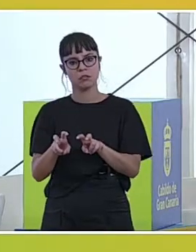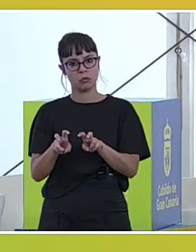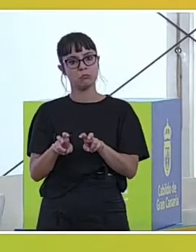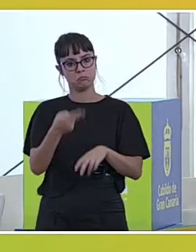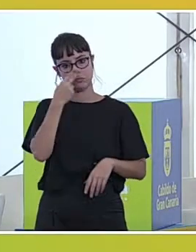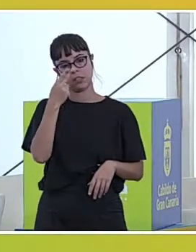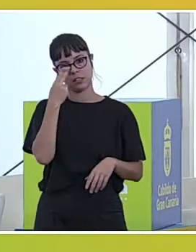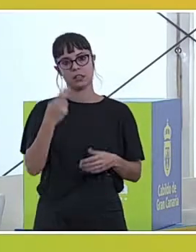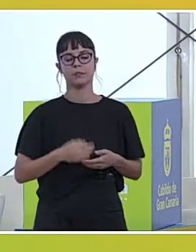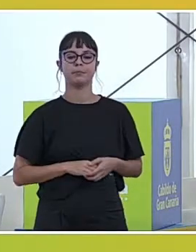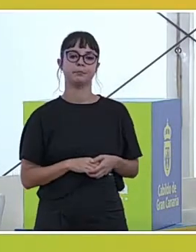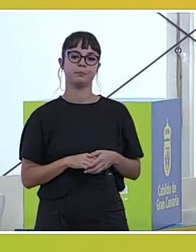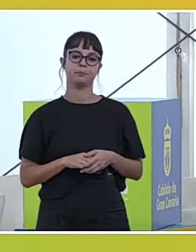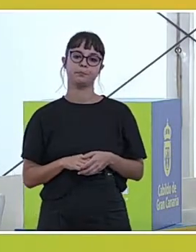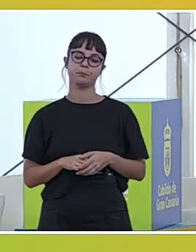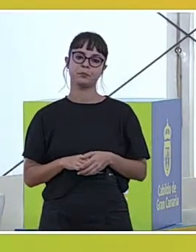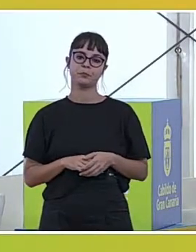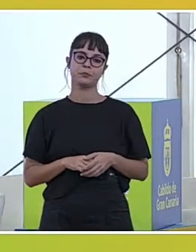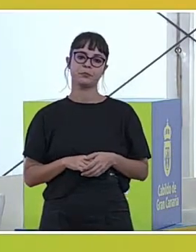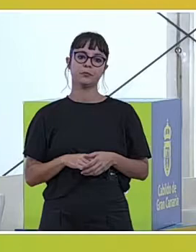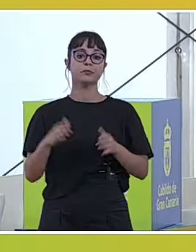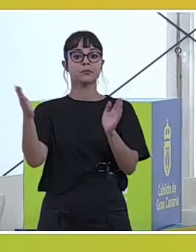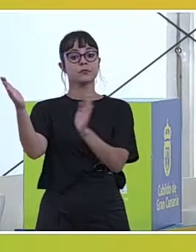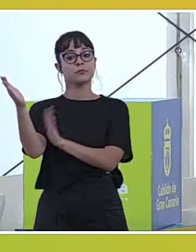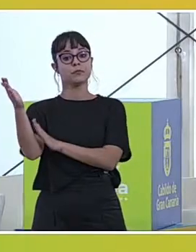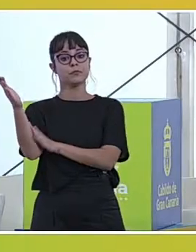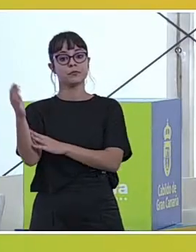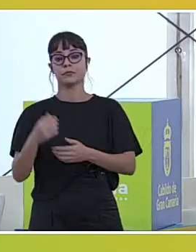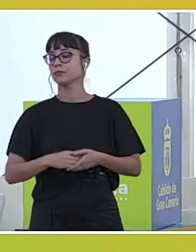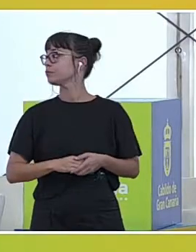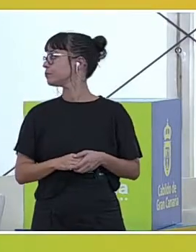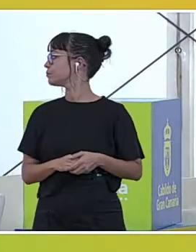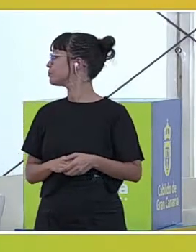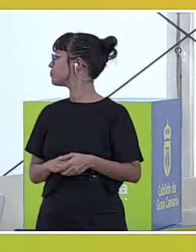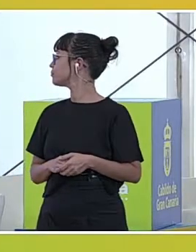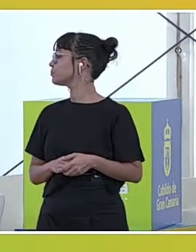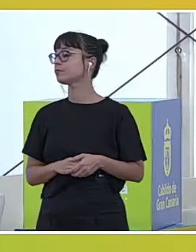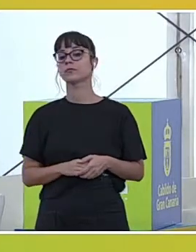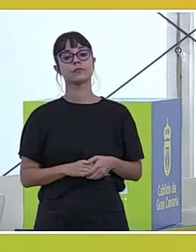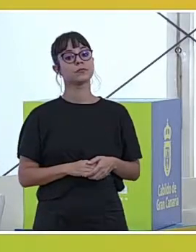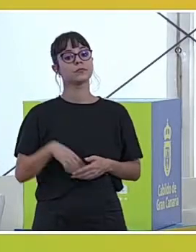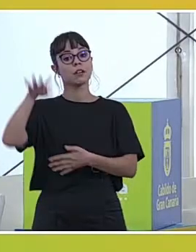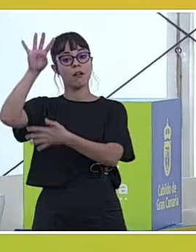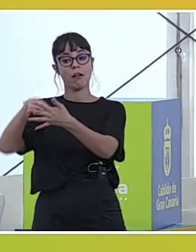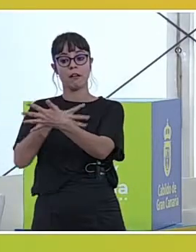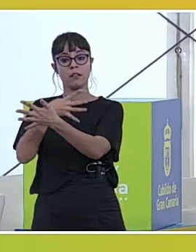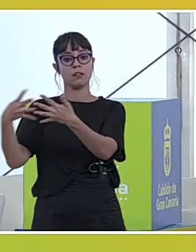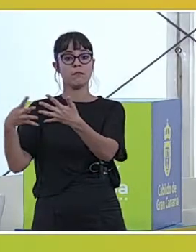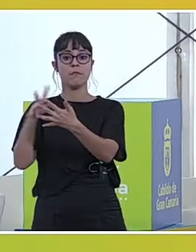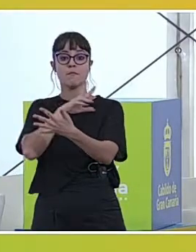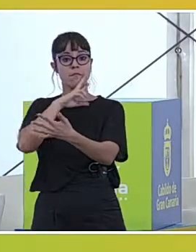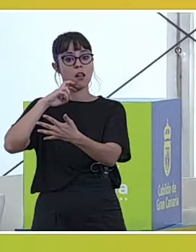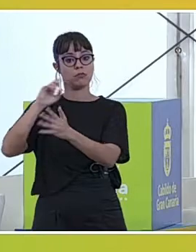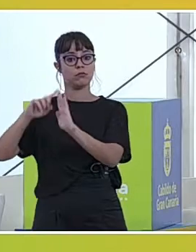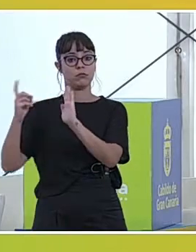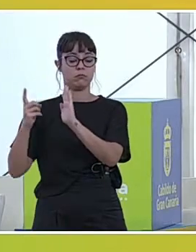aquí. A la derecha lo que veríamos sería una tabla con los valores absolutos,